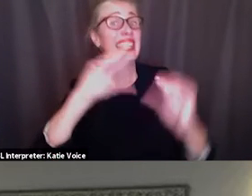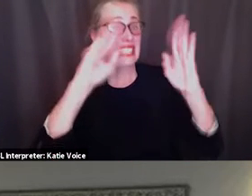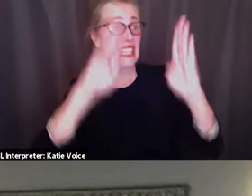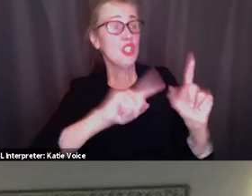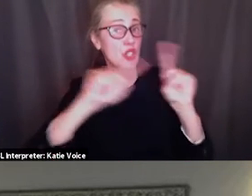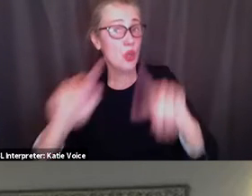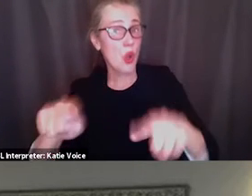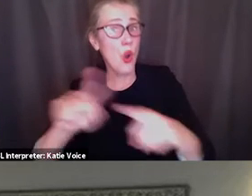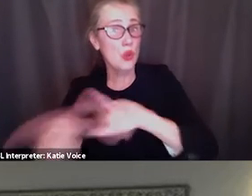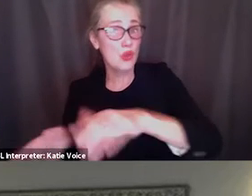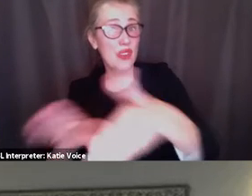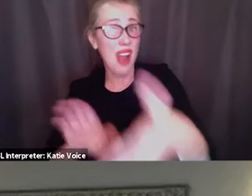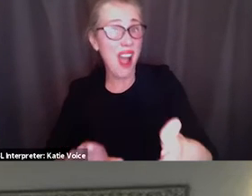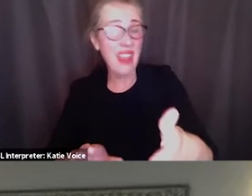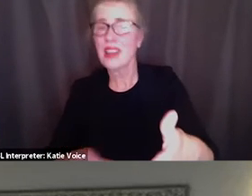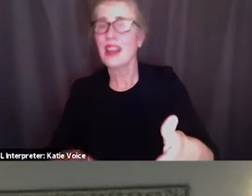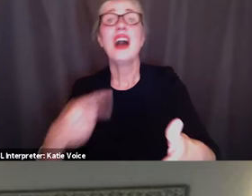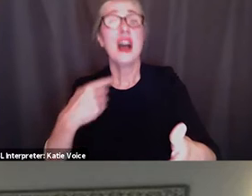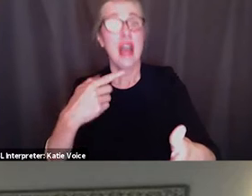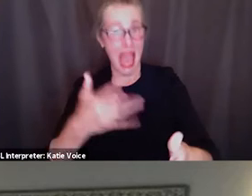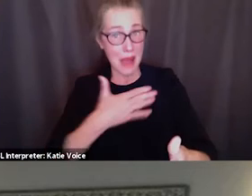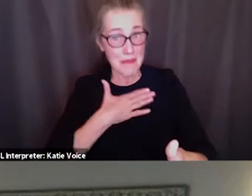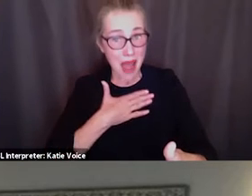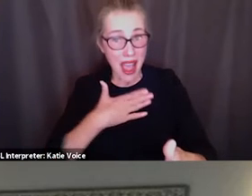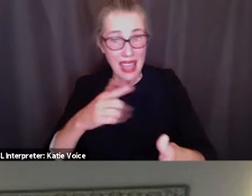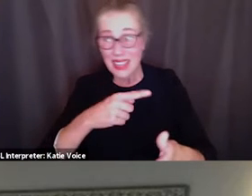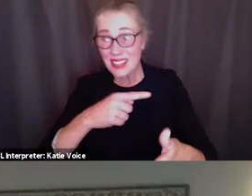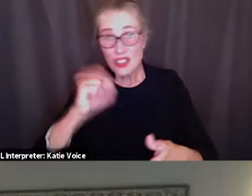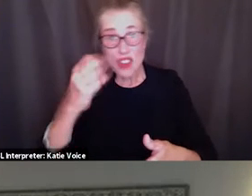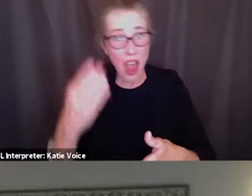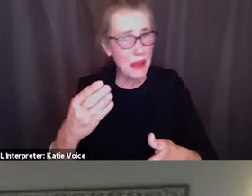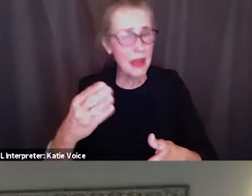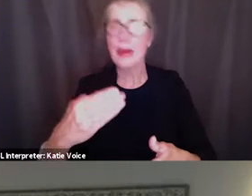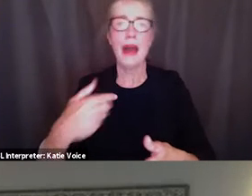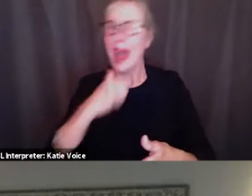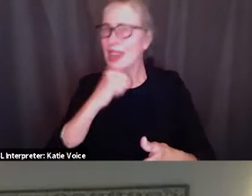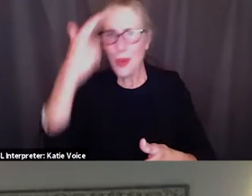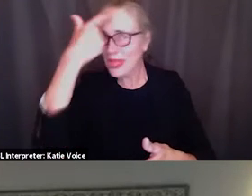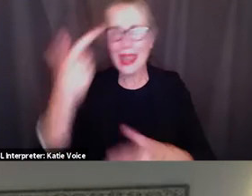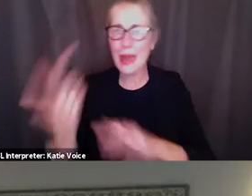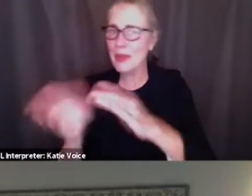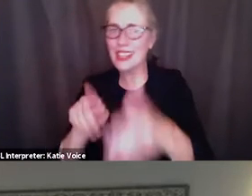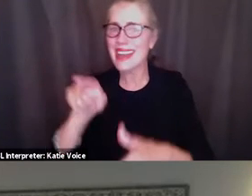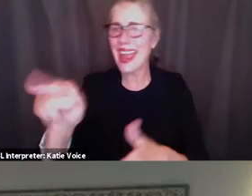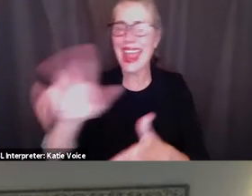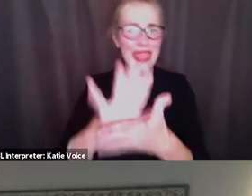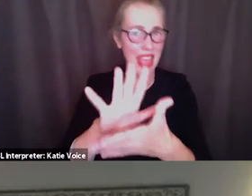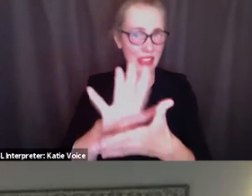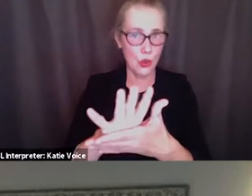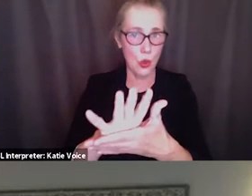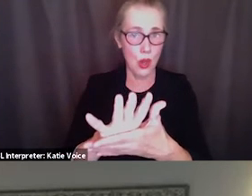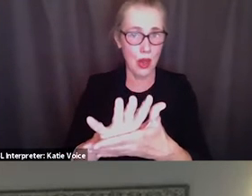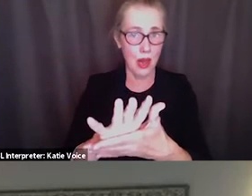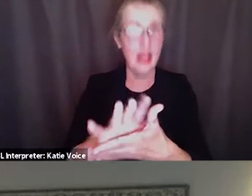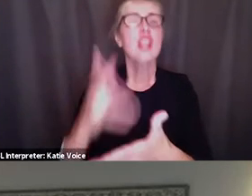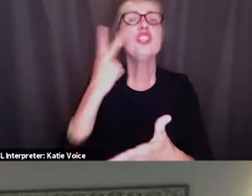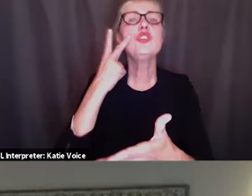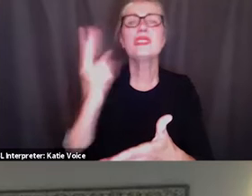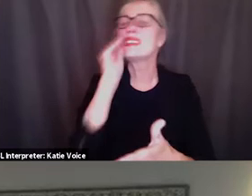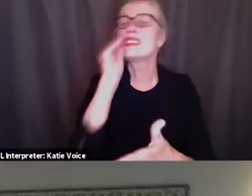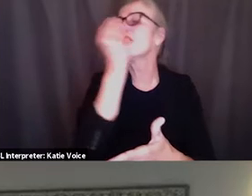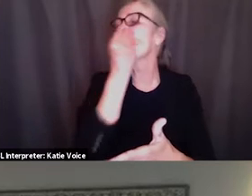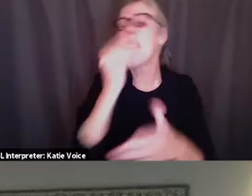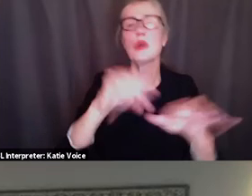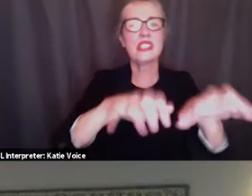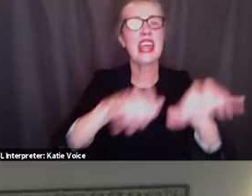Yo no soy una maestra que está muerta. Yo estoy viva. Y esto es un juego. Y el juego tiene que parar. Y la